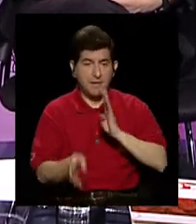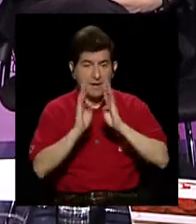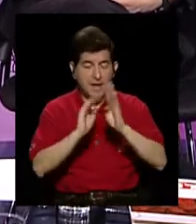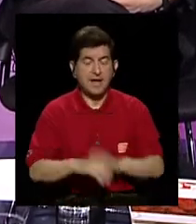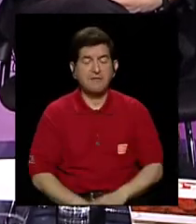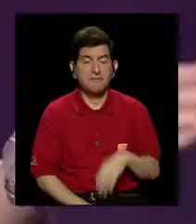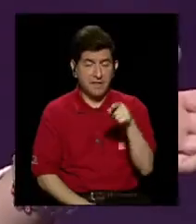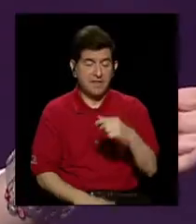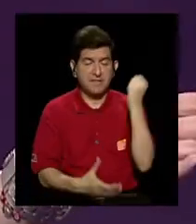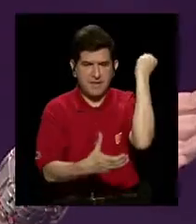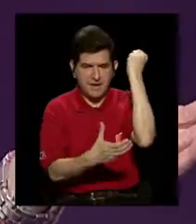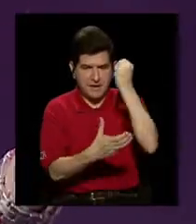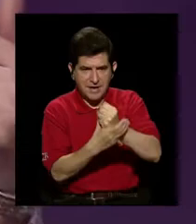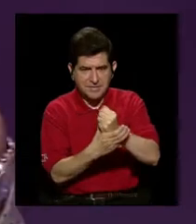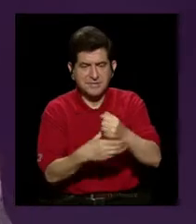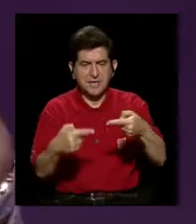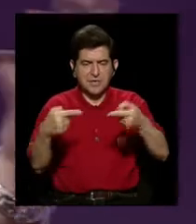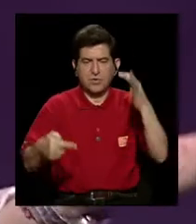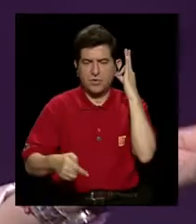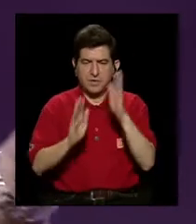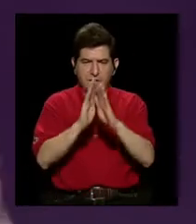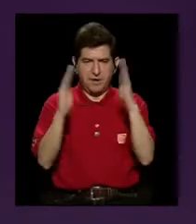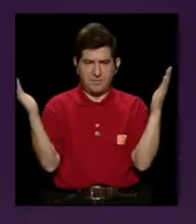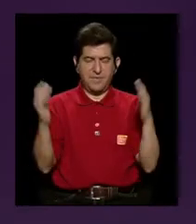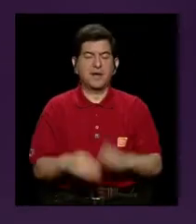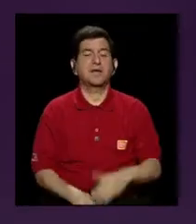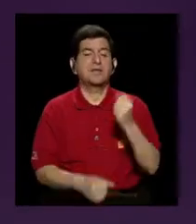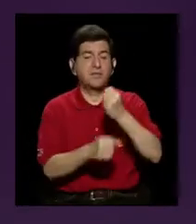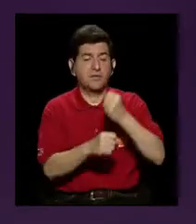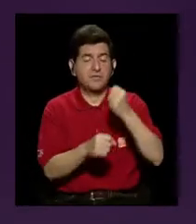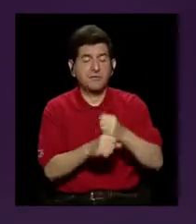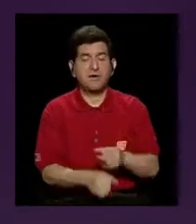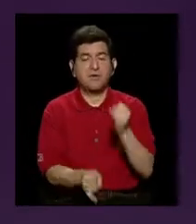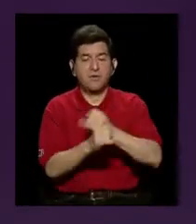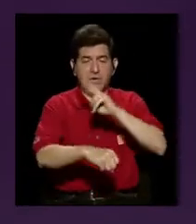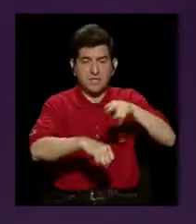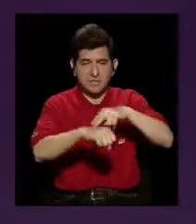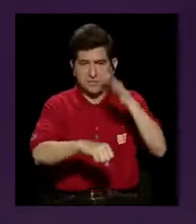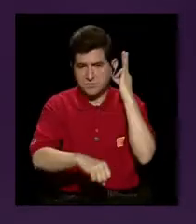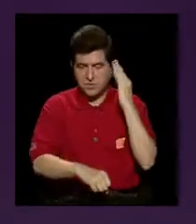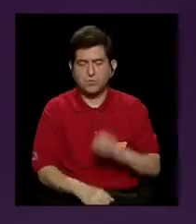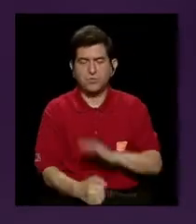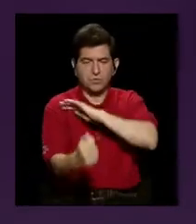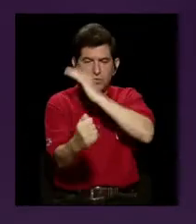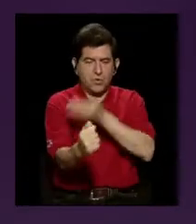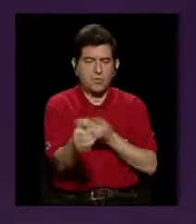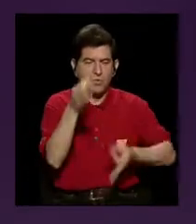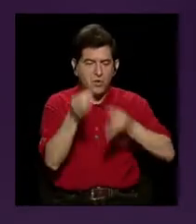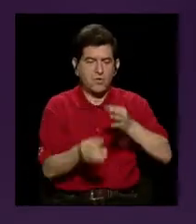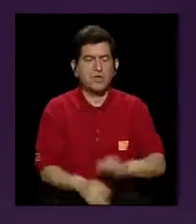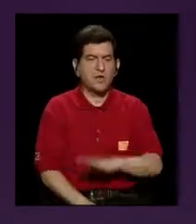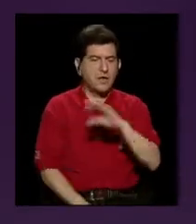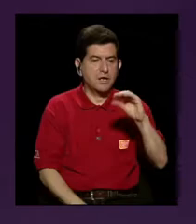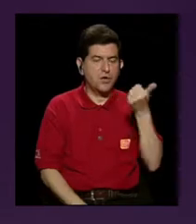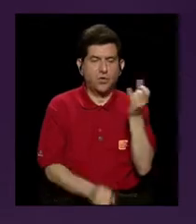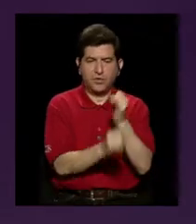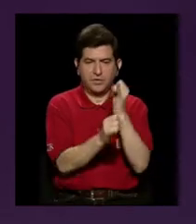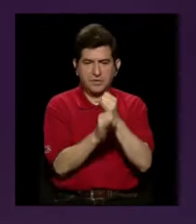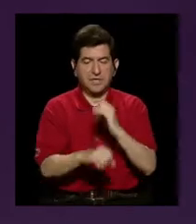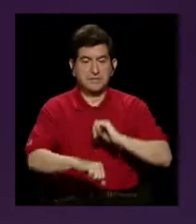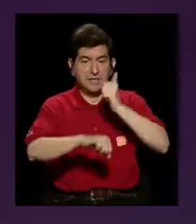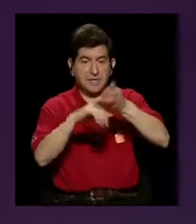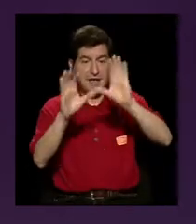femicidio ampliado. Y entonces se da este trabajo entre el INAMO, el Poder Judicial y otras instituciones para crear esta